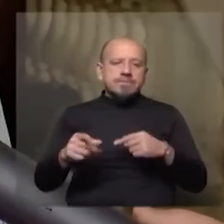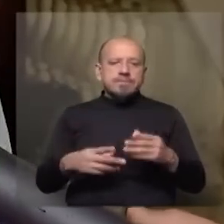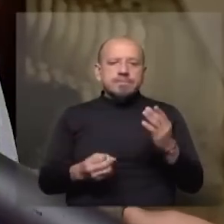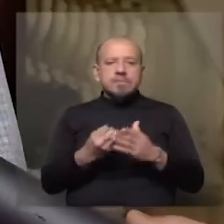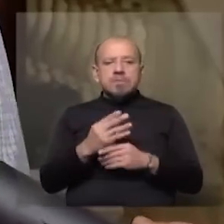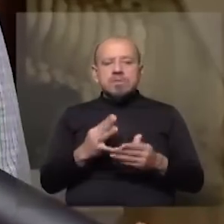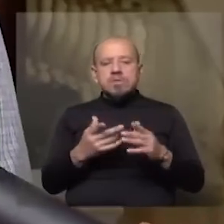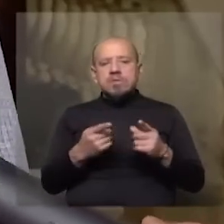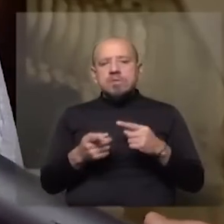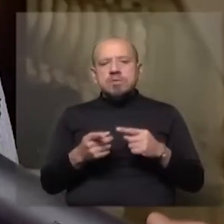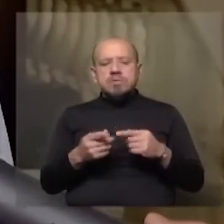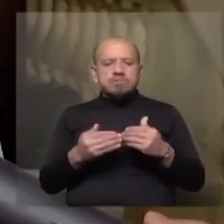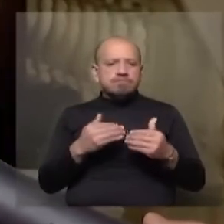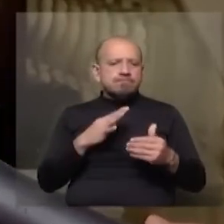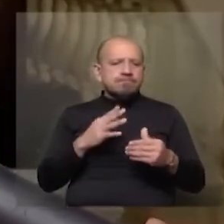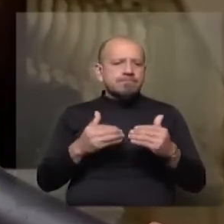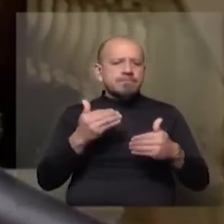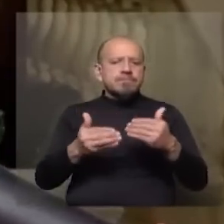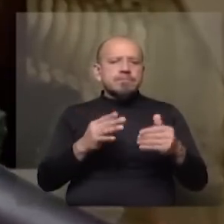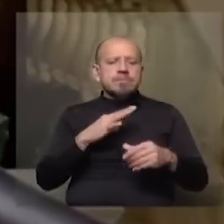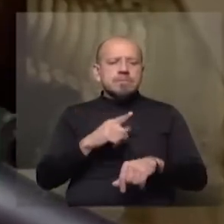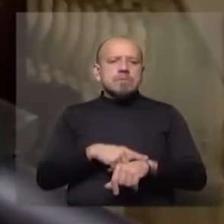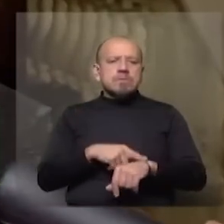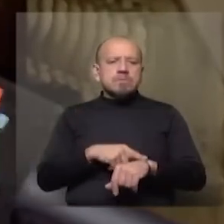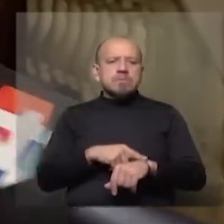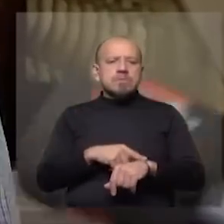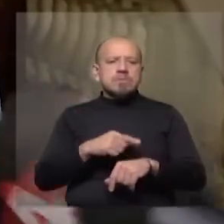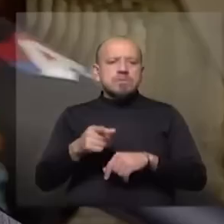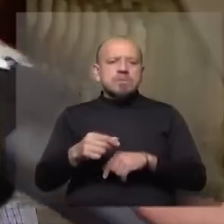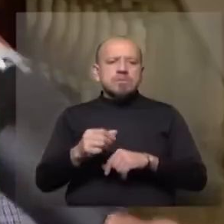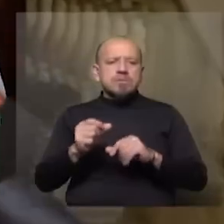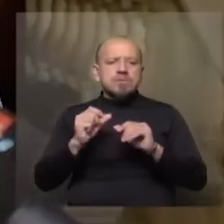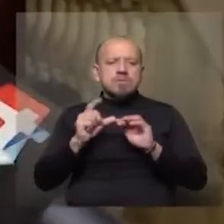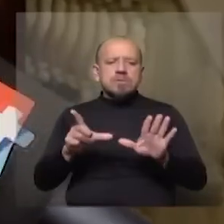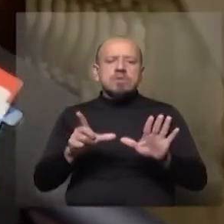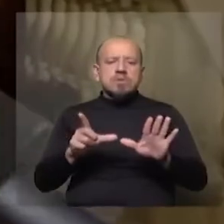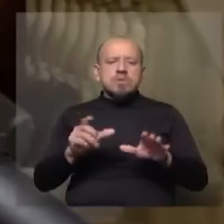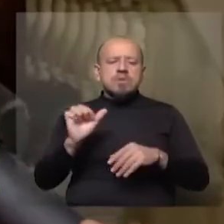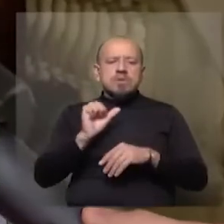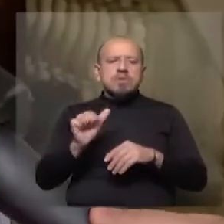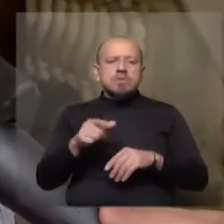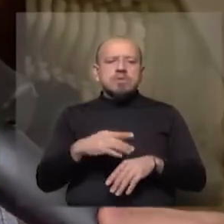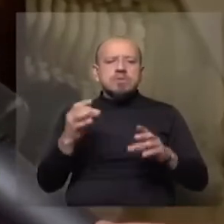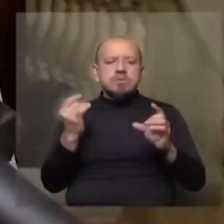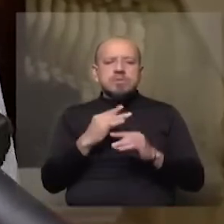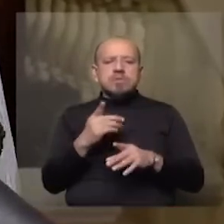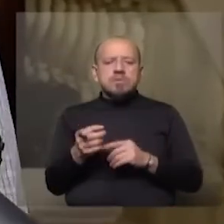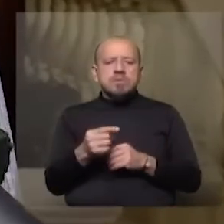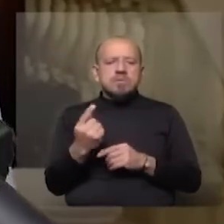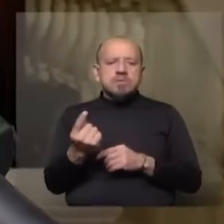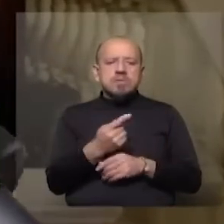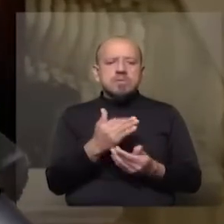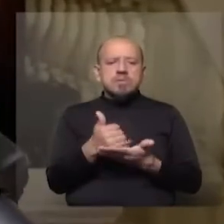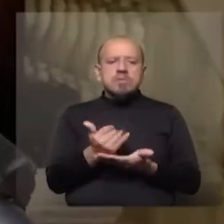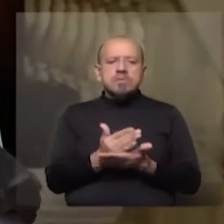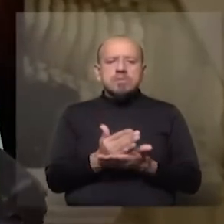instrumento los pasos que hay que dar porque hay un plazo que que lo tenemos encima que es el 7 de enero que tiene que estar todo pronto y después en cada departamento en